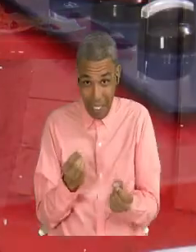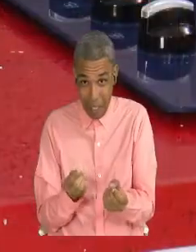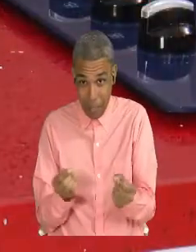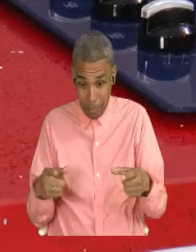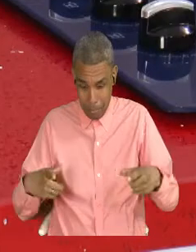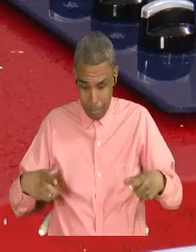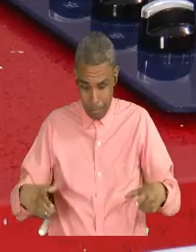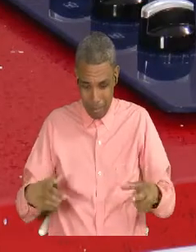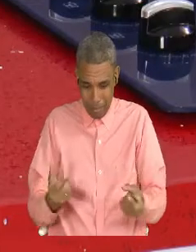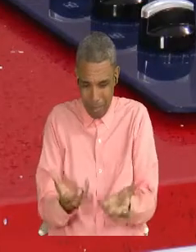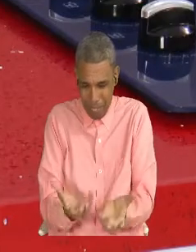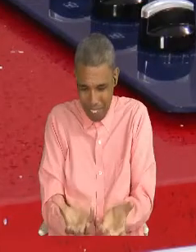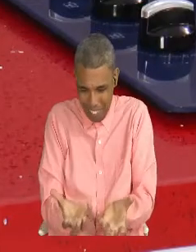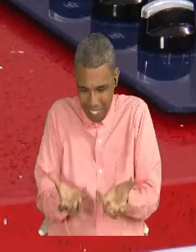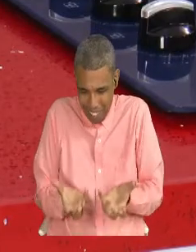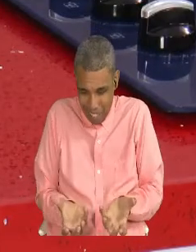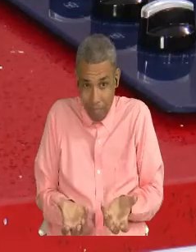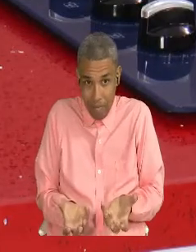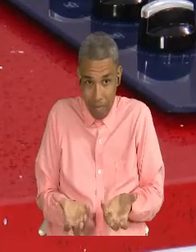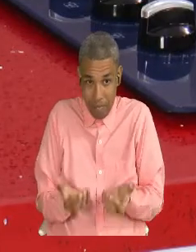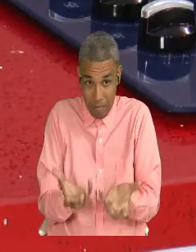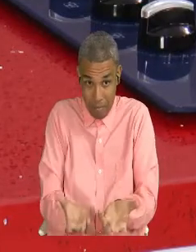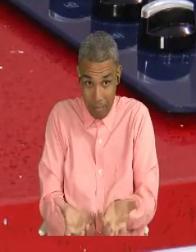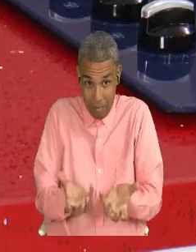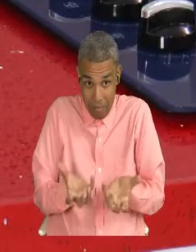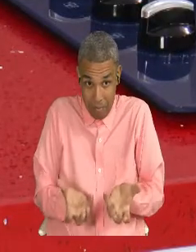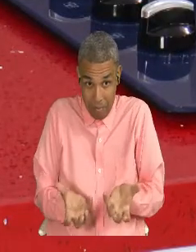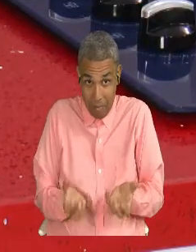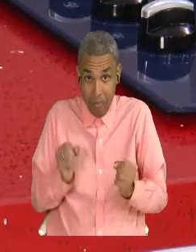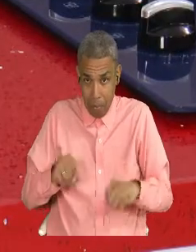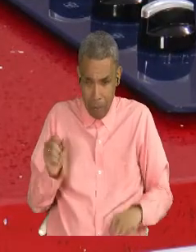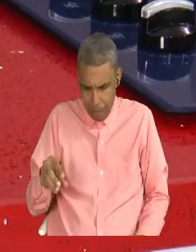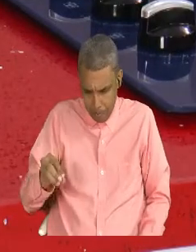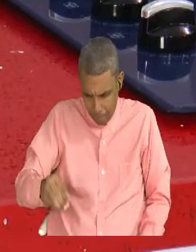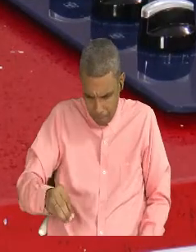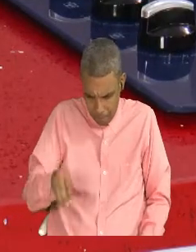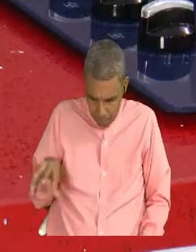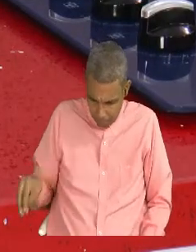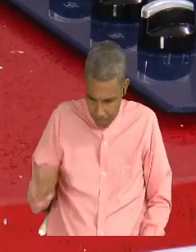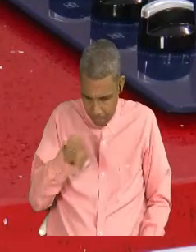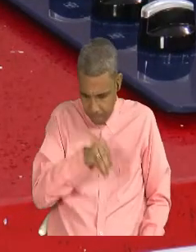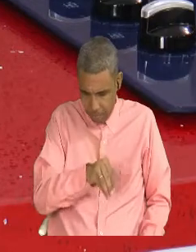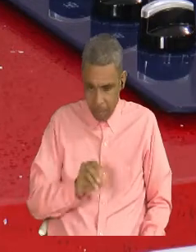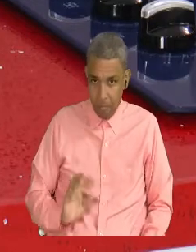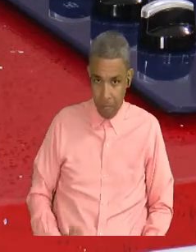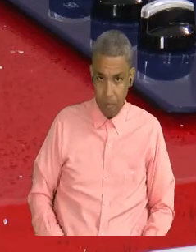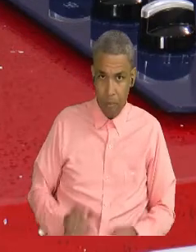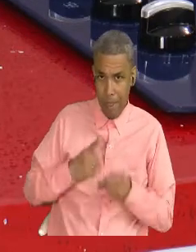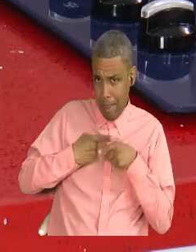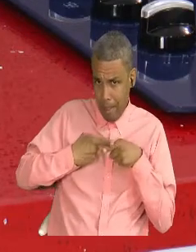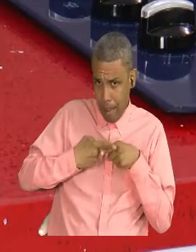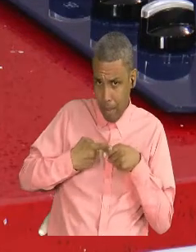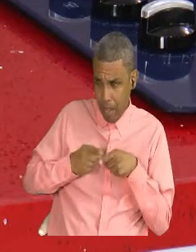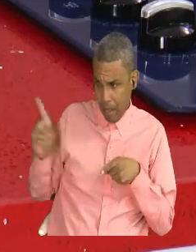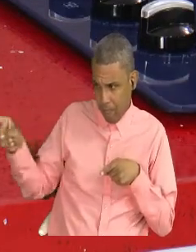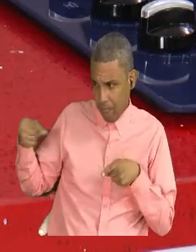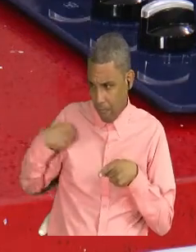acá otro. Voy a usar la mitad para dejarte la mitad. Ok. Yo